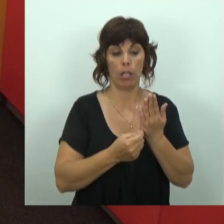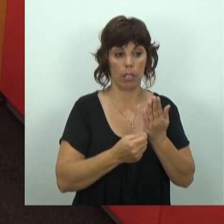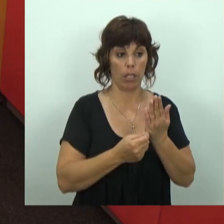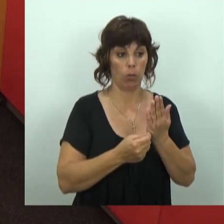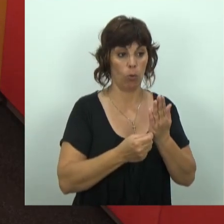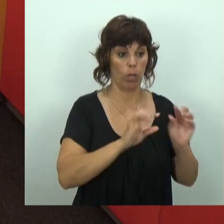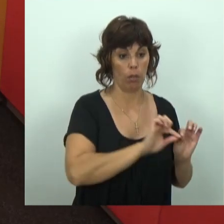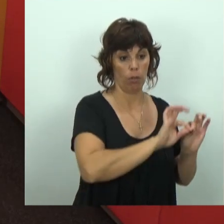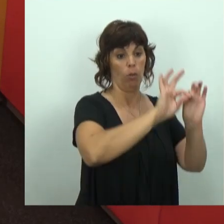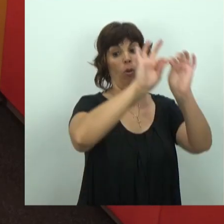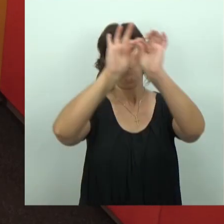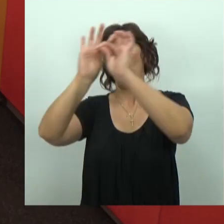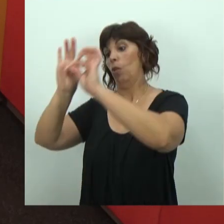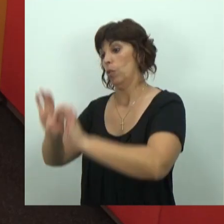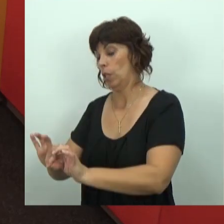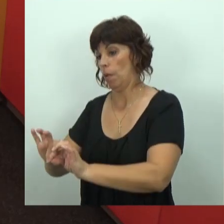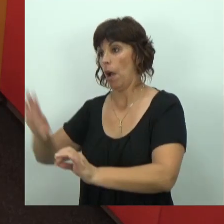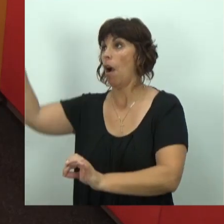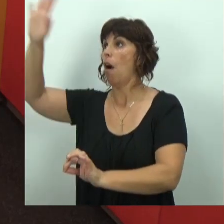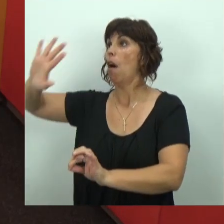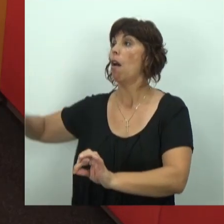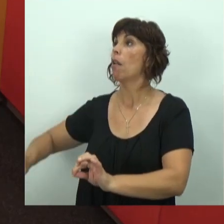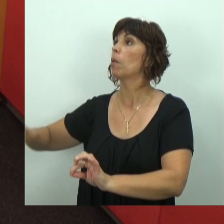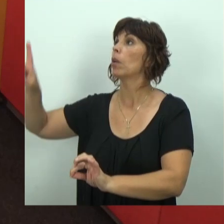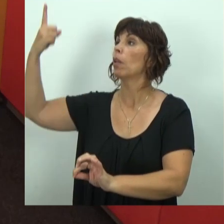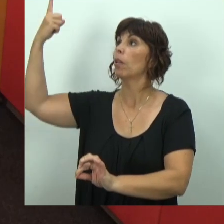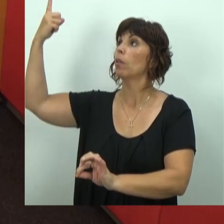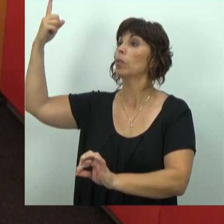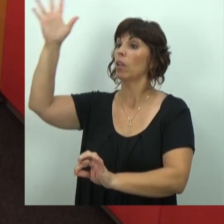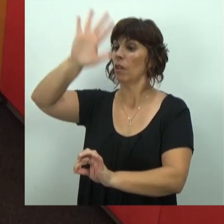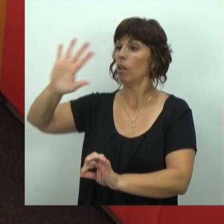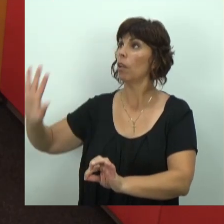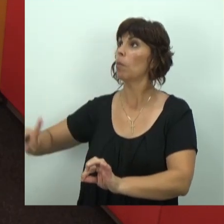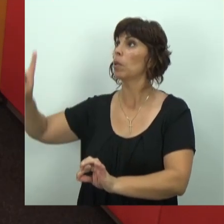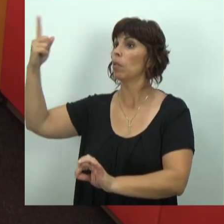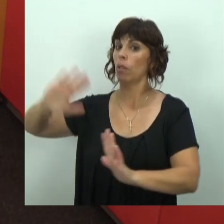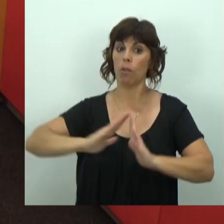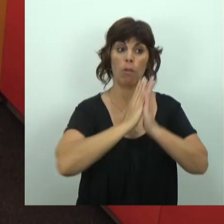presencia que nos alumbra la Escritura.